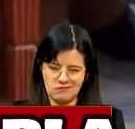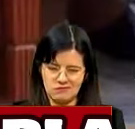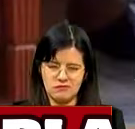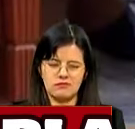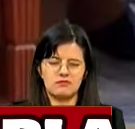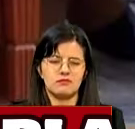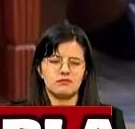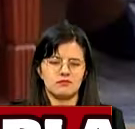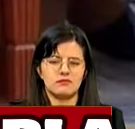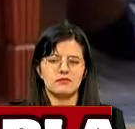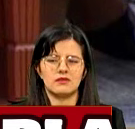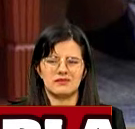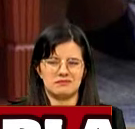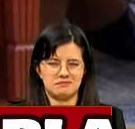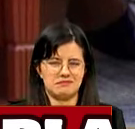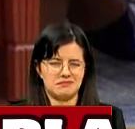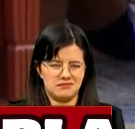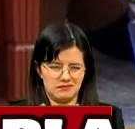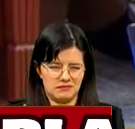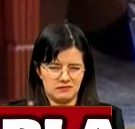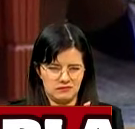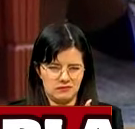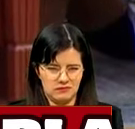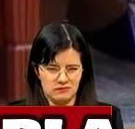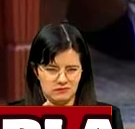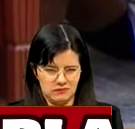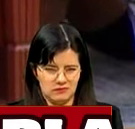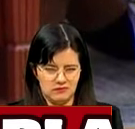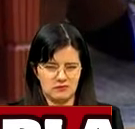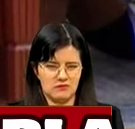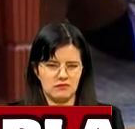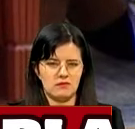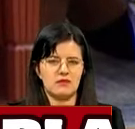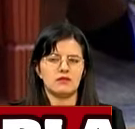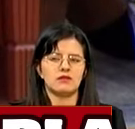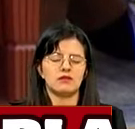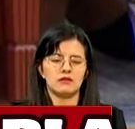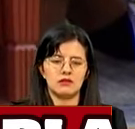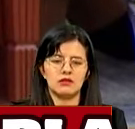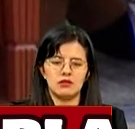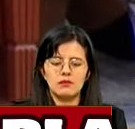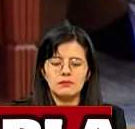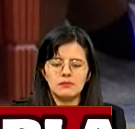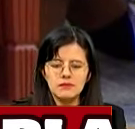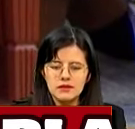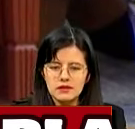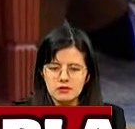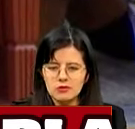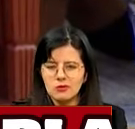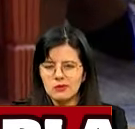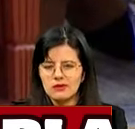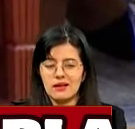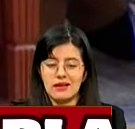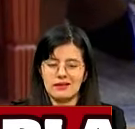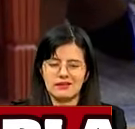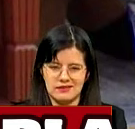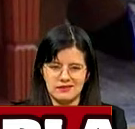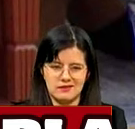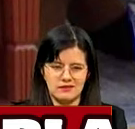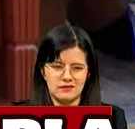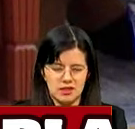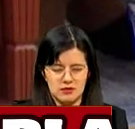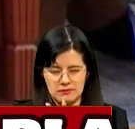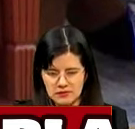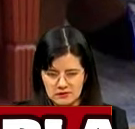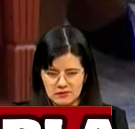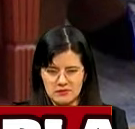en los casos de 2021 se abrieron procedimientos oficiosos antes de concluir la fiscalización, es decir, durante el